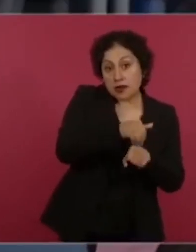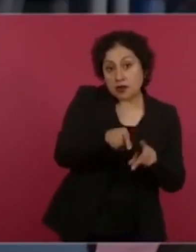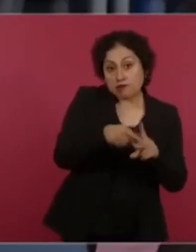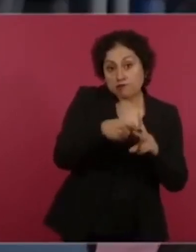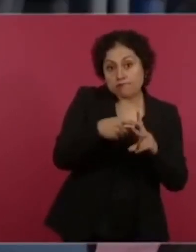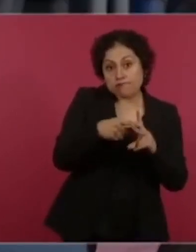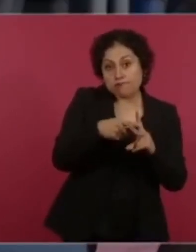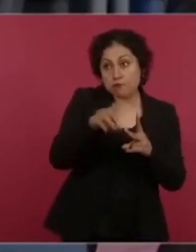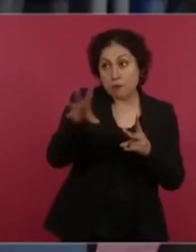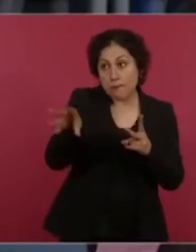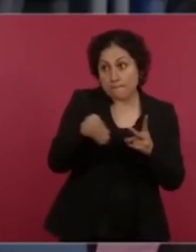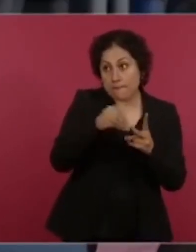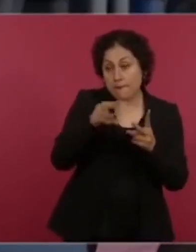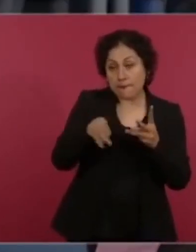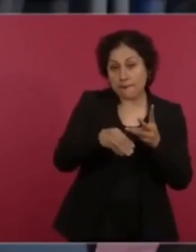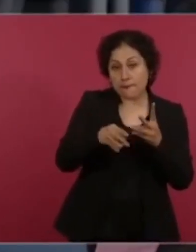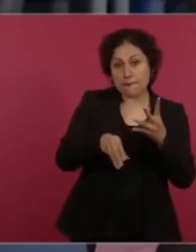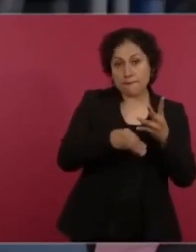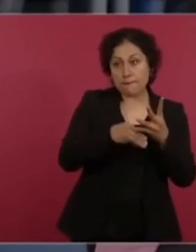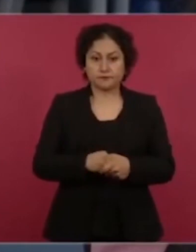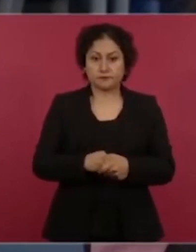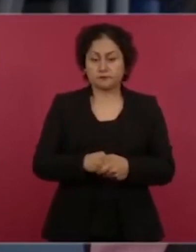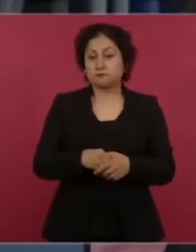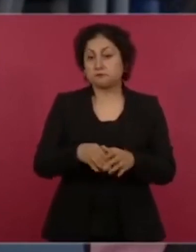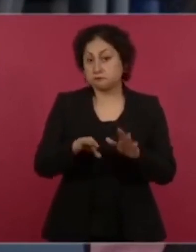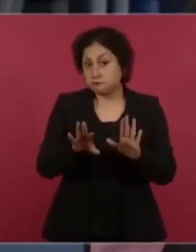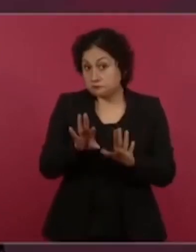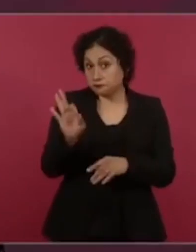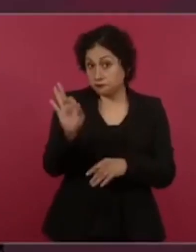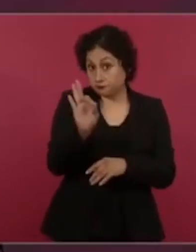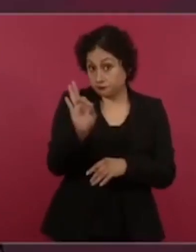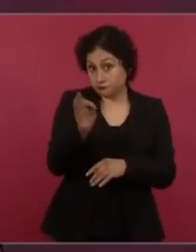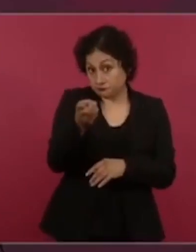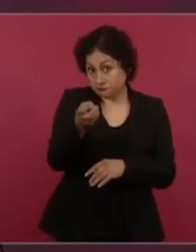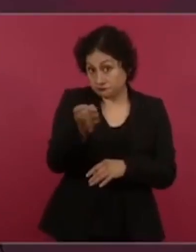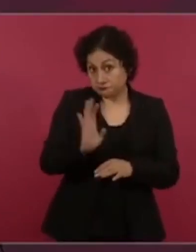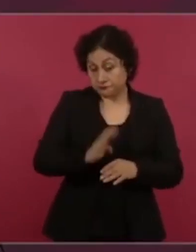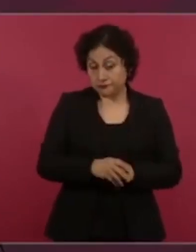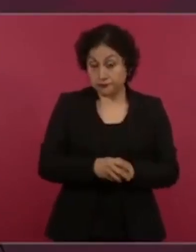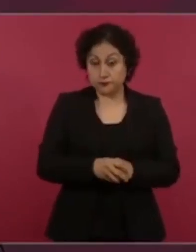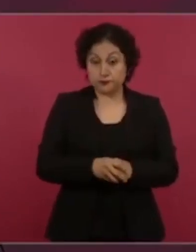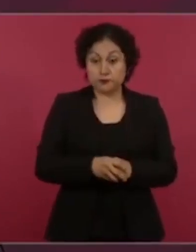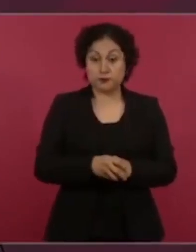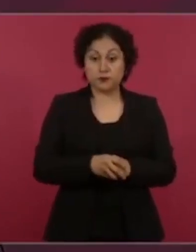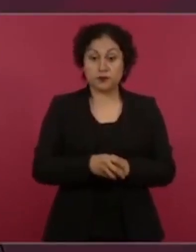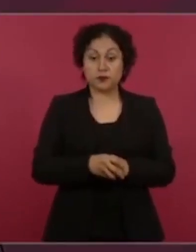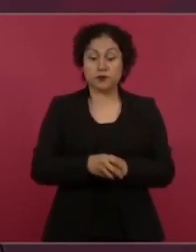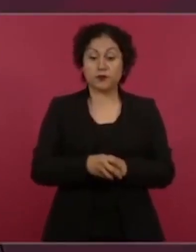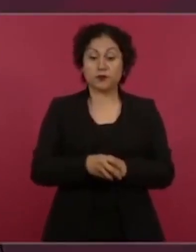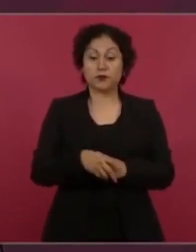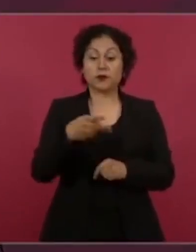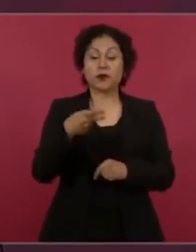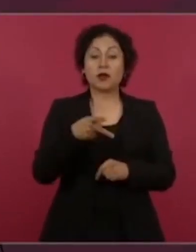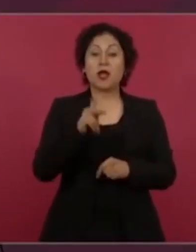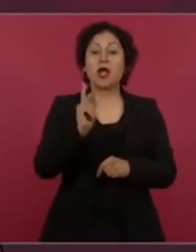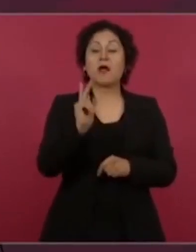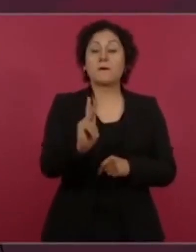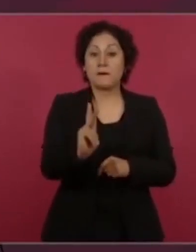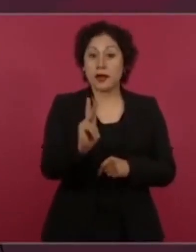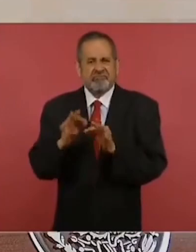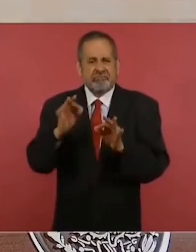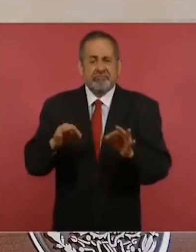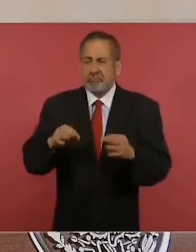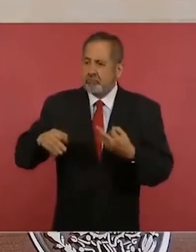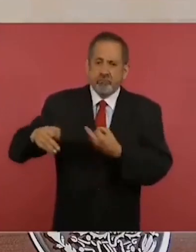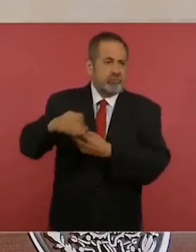de manipulación, como tienen problemas con nosotros, porque ya no pueden robar como antes